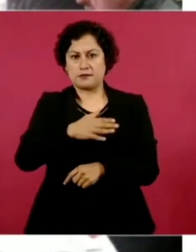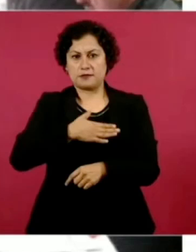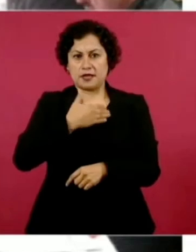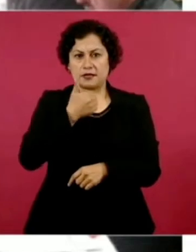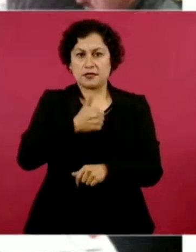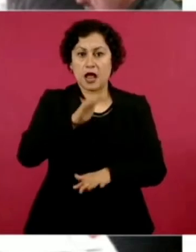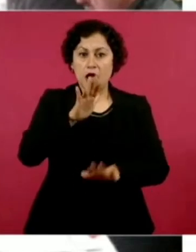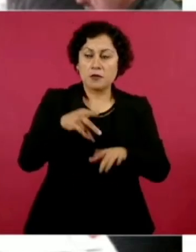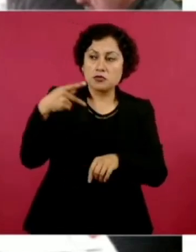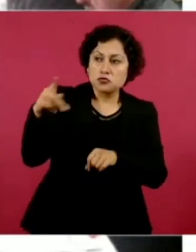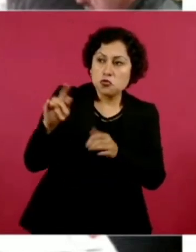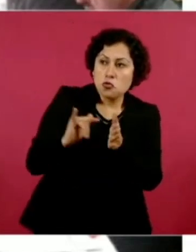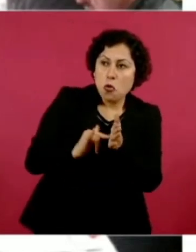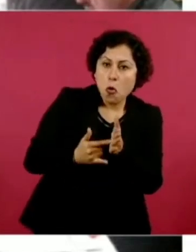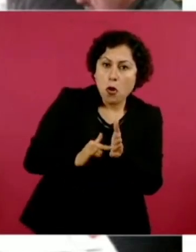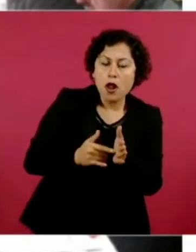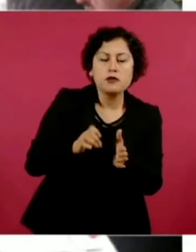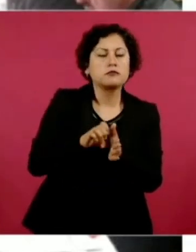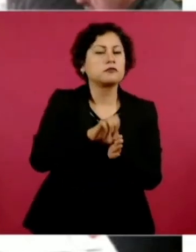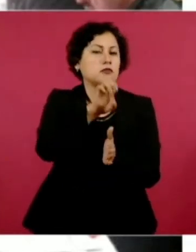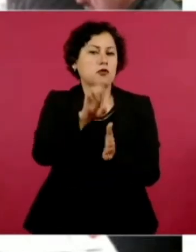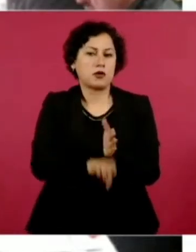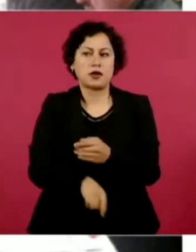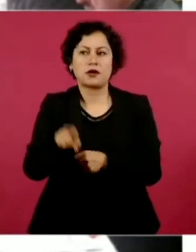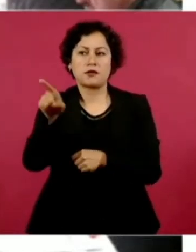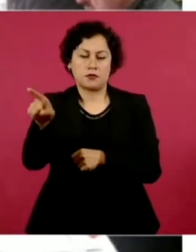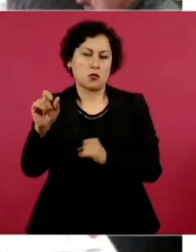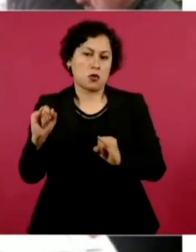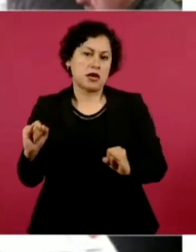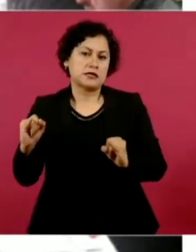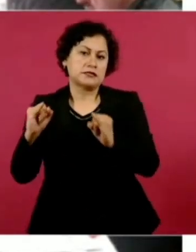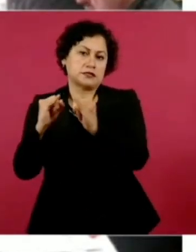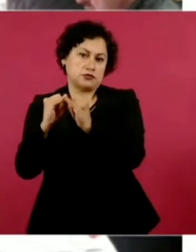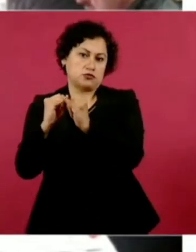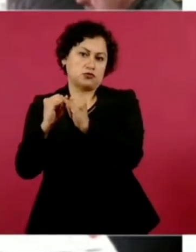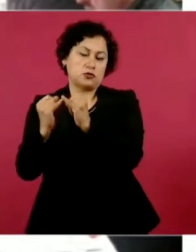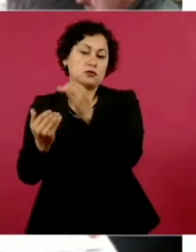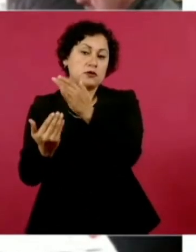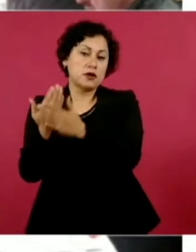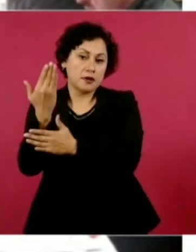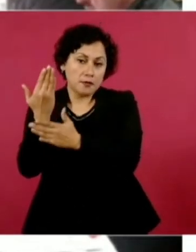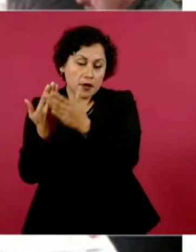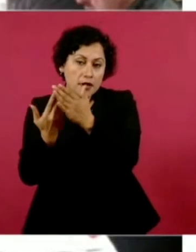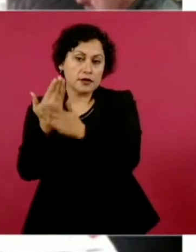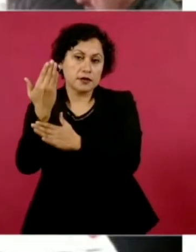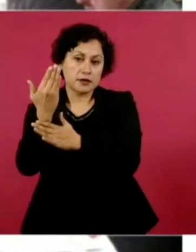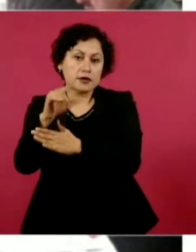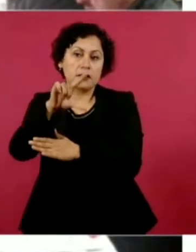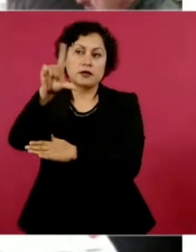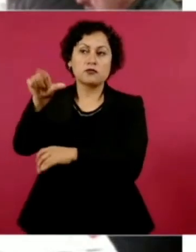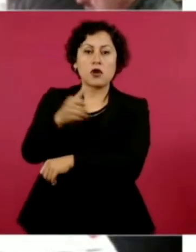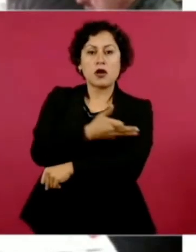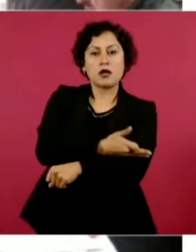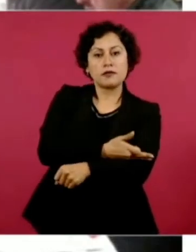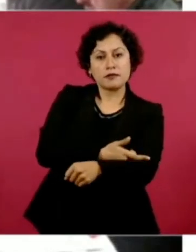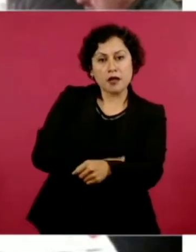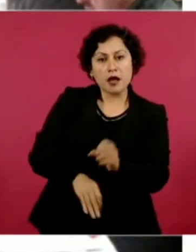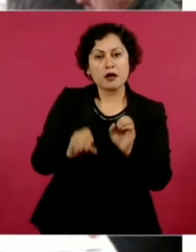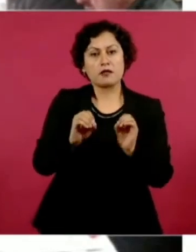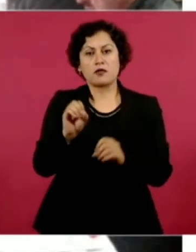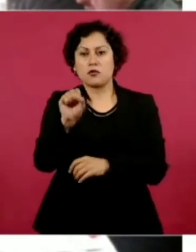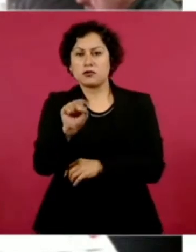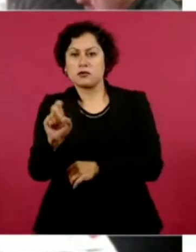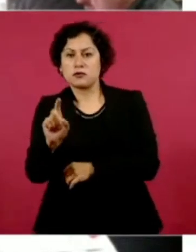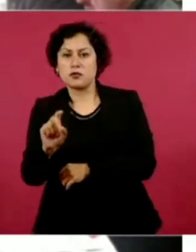compatibilidad de horarios y una persona puede contratarse en una institución para el turno de la mañana, por ejemplo, y para el de la tarde o el del fin de semana